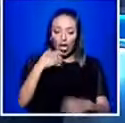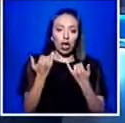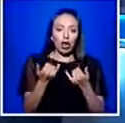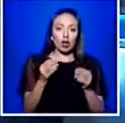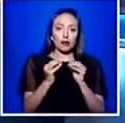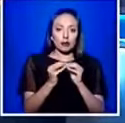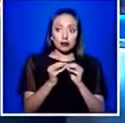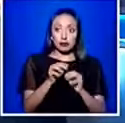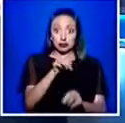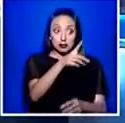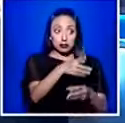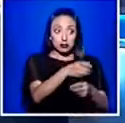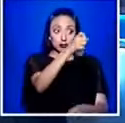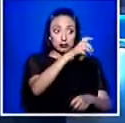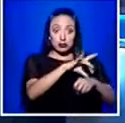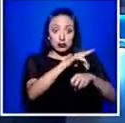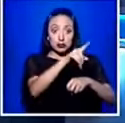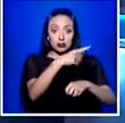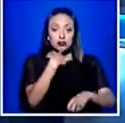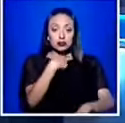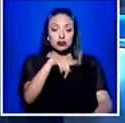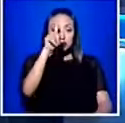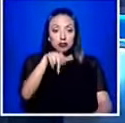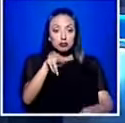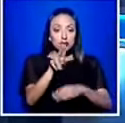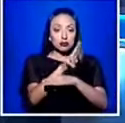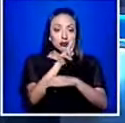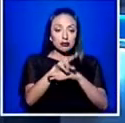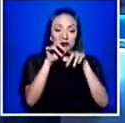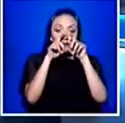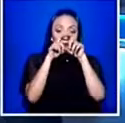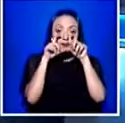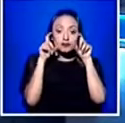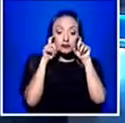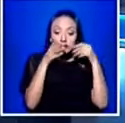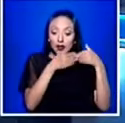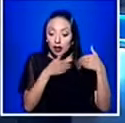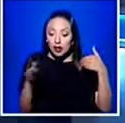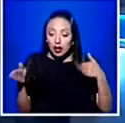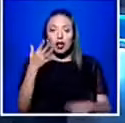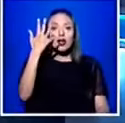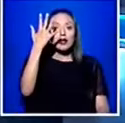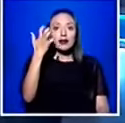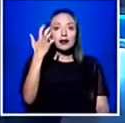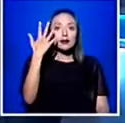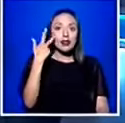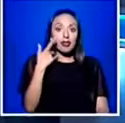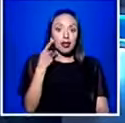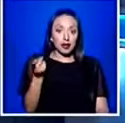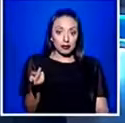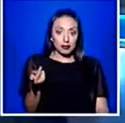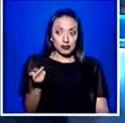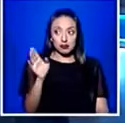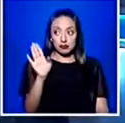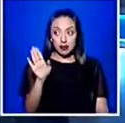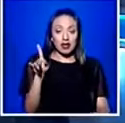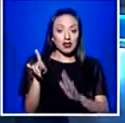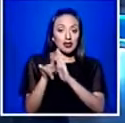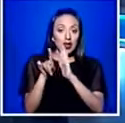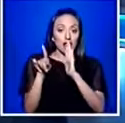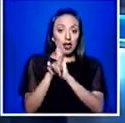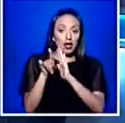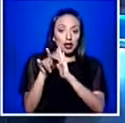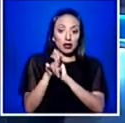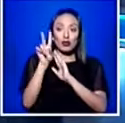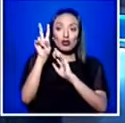la Federación Médica recomiendan el uso de este insumo por al menos 15 días más en los espacios de influencia negativa, sobre todo en